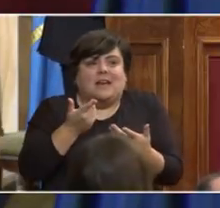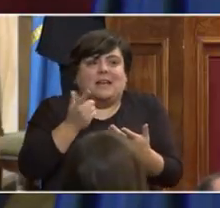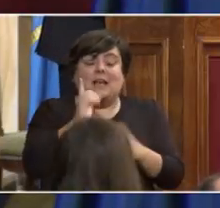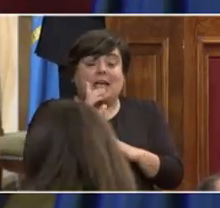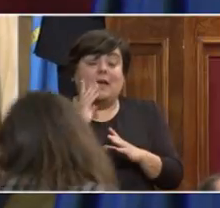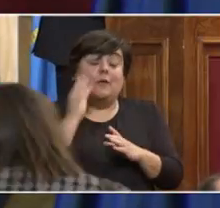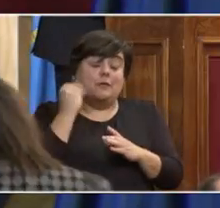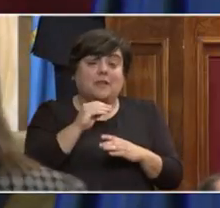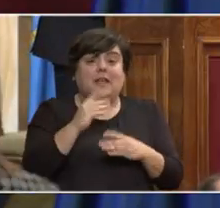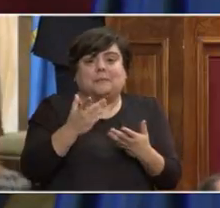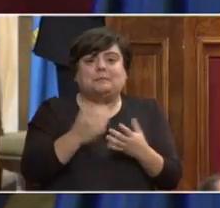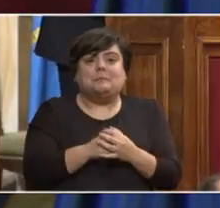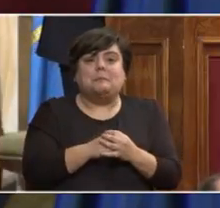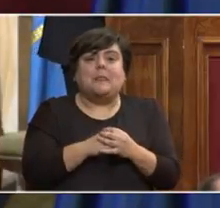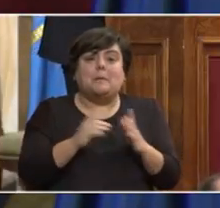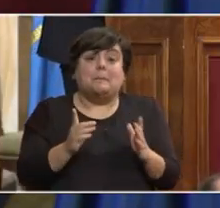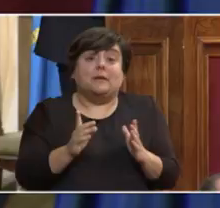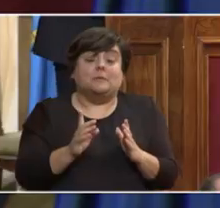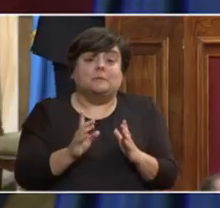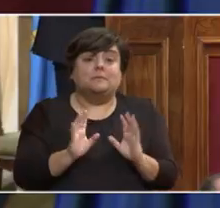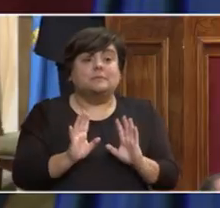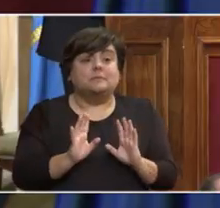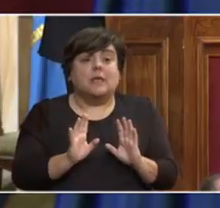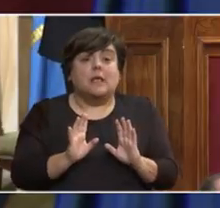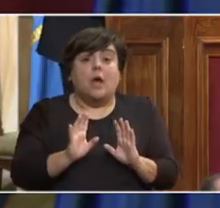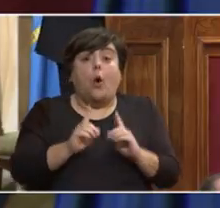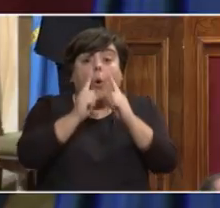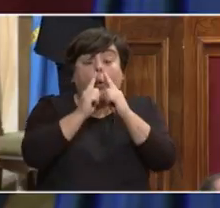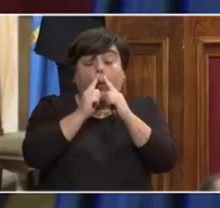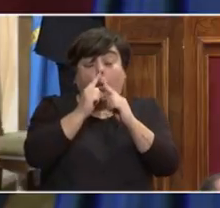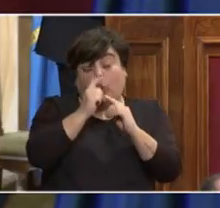escarceos amorosos. Sin embargo,